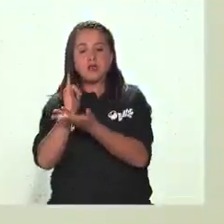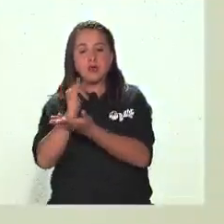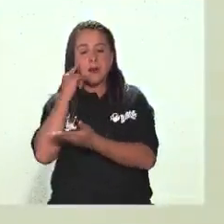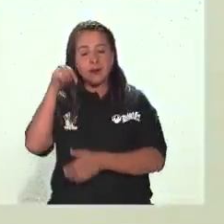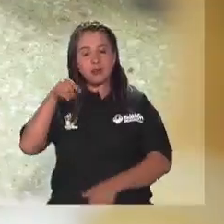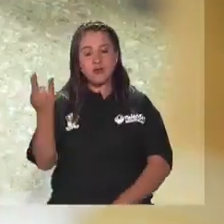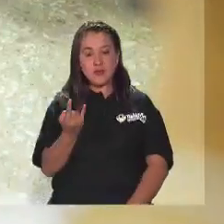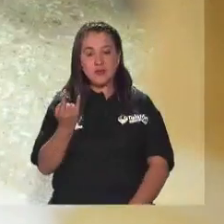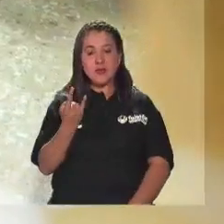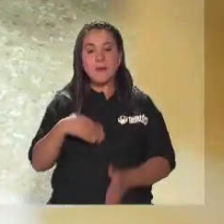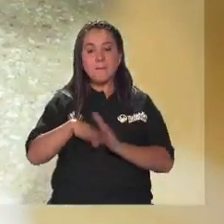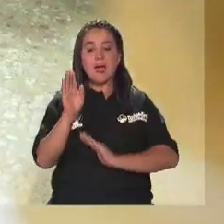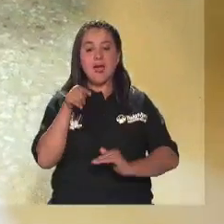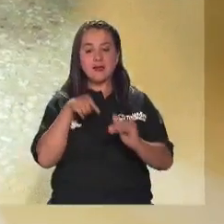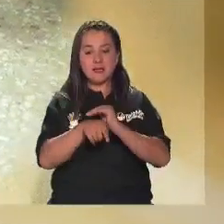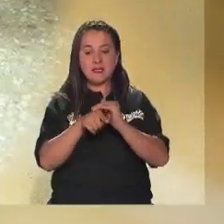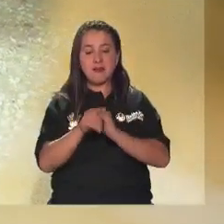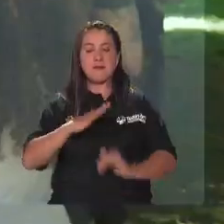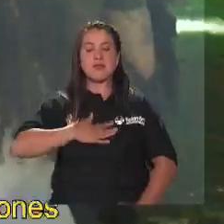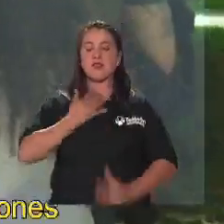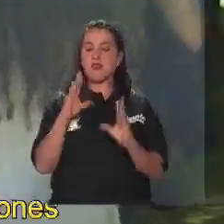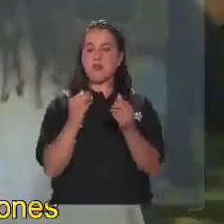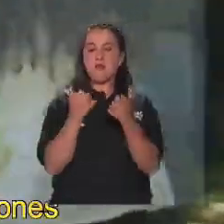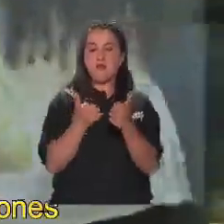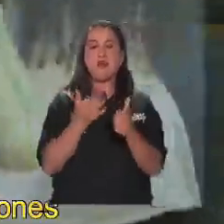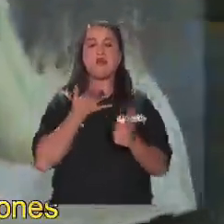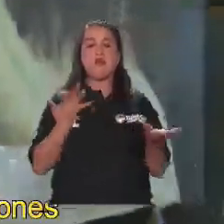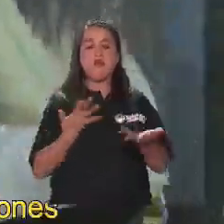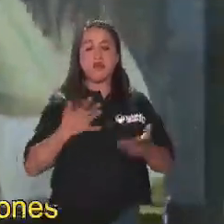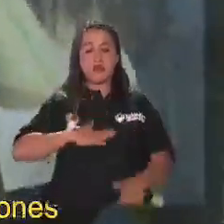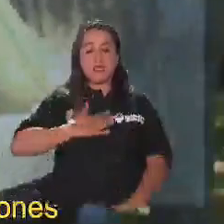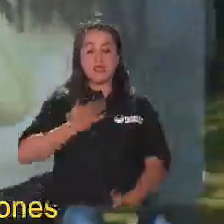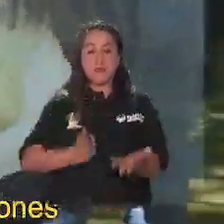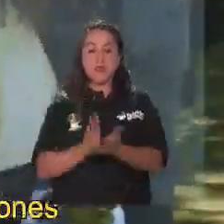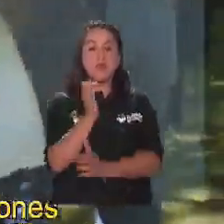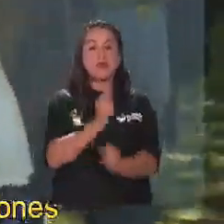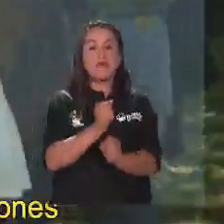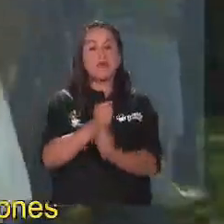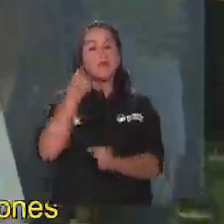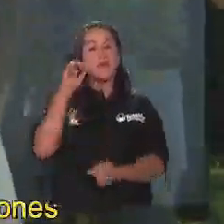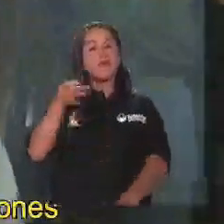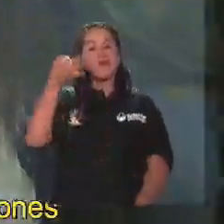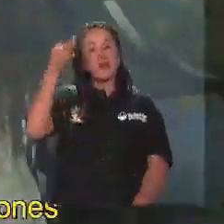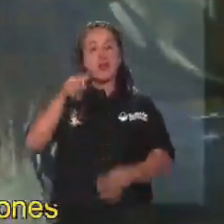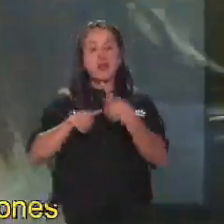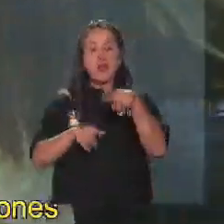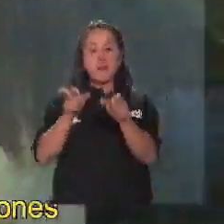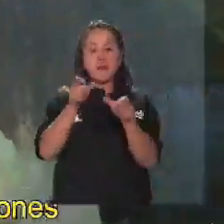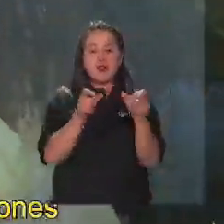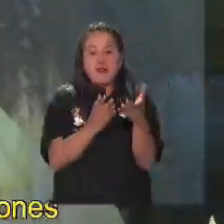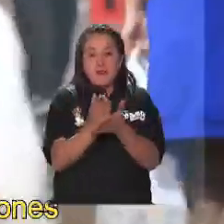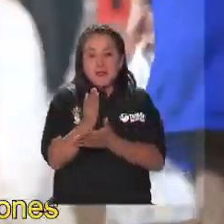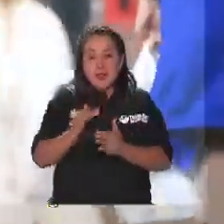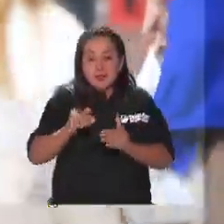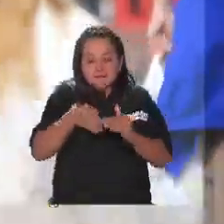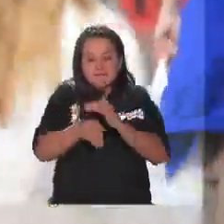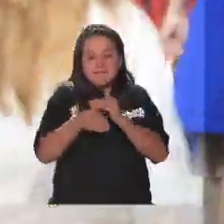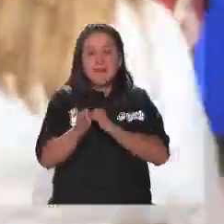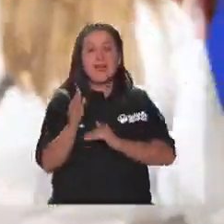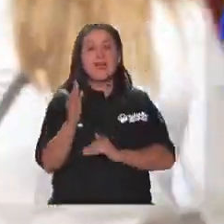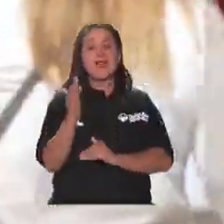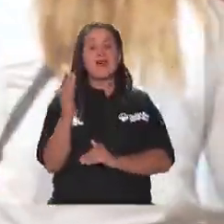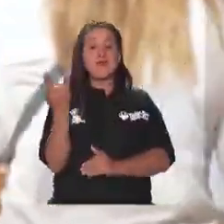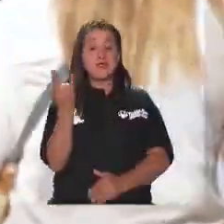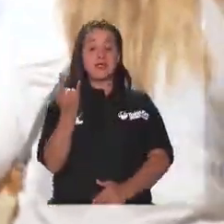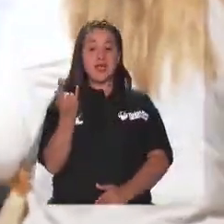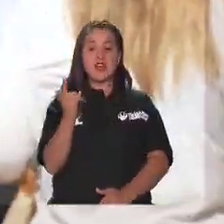que esta universidad sea más accesible. Me he sentido súper bien porque siento que estamos trabajando para futuras generaciones que van a ingresar a la universidad y que no van a